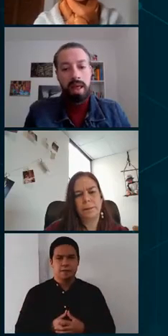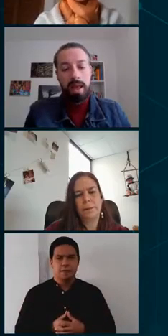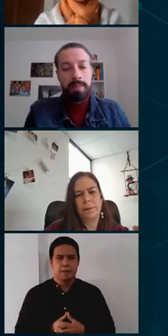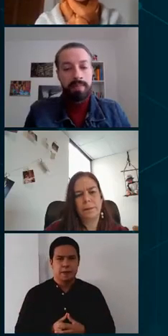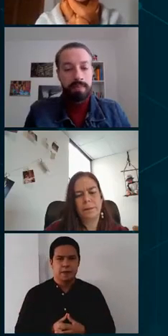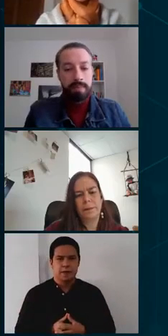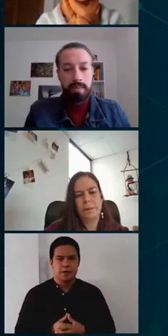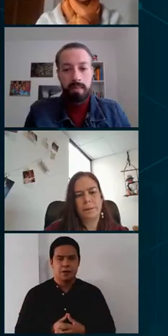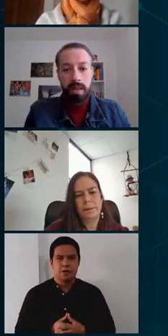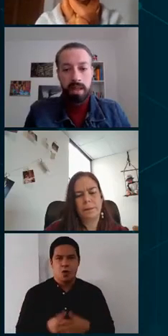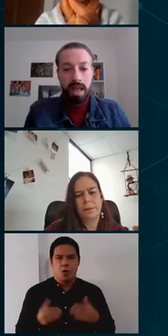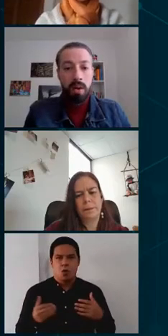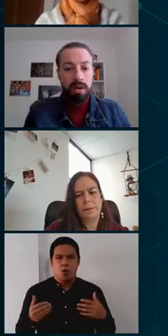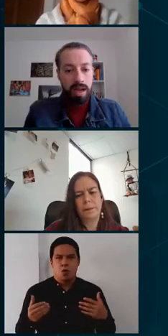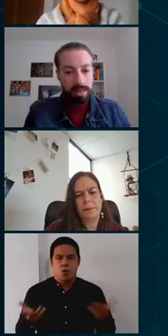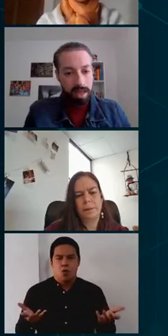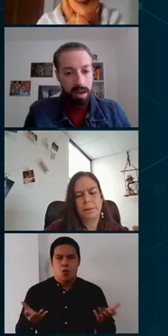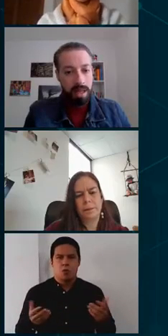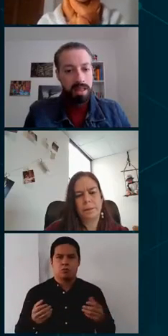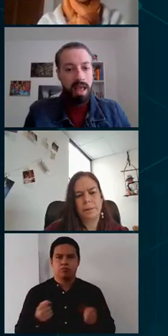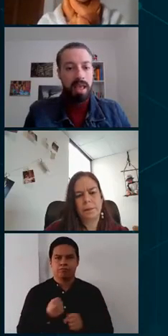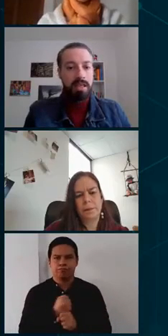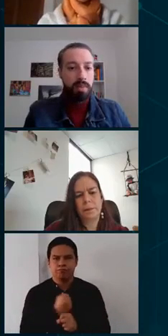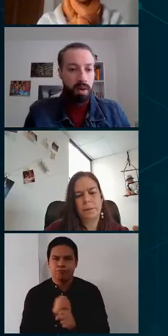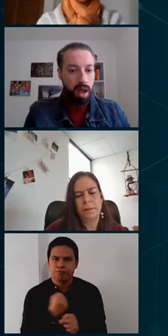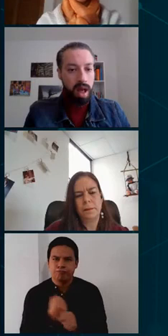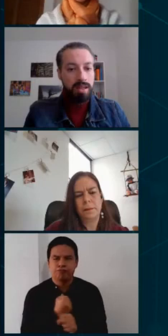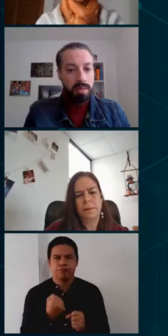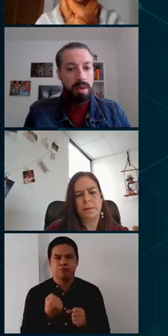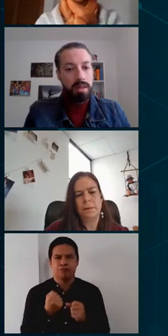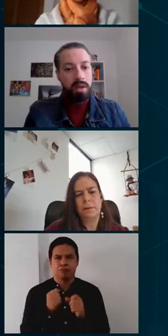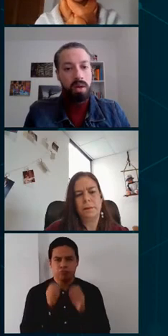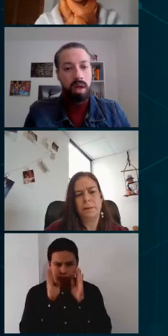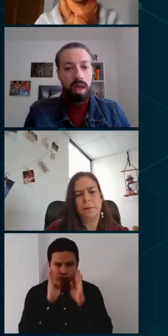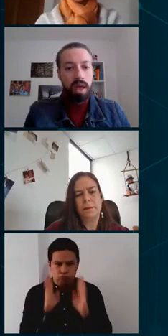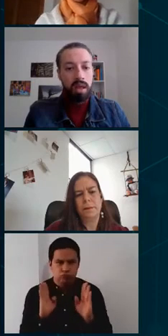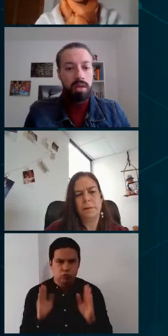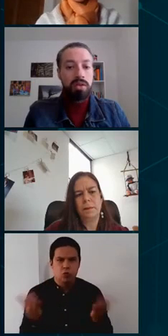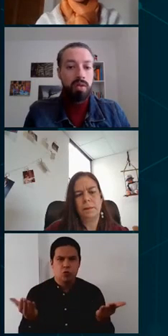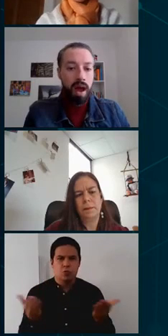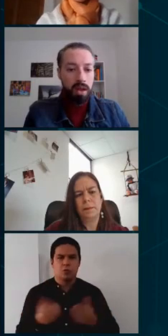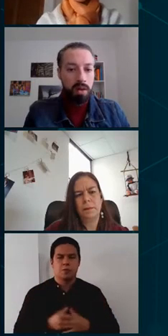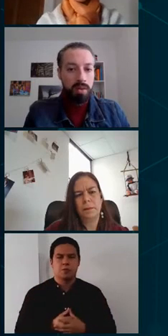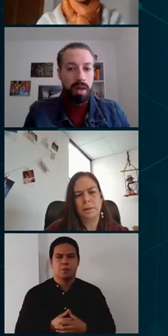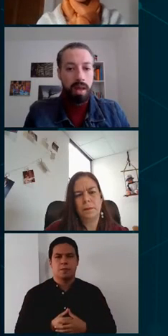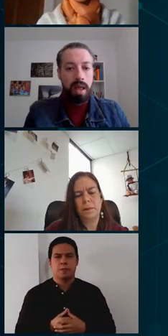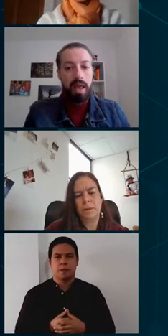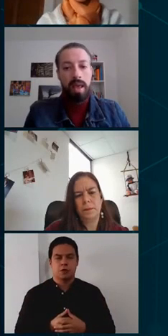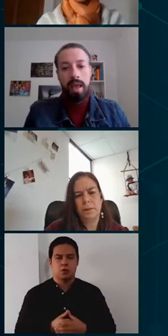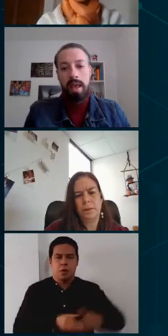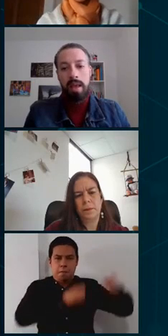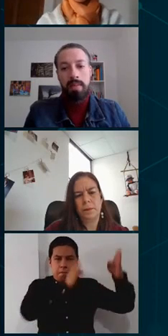es la forma de abordar esta herramienta? Y es por cada segmento de usuario,